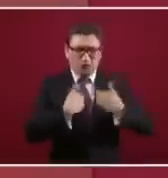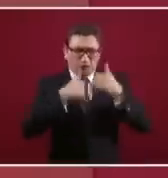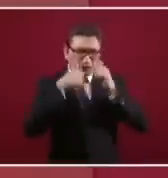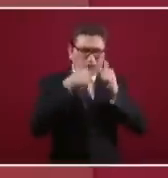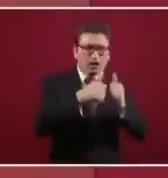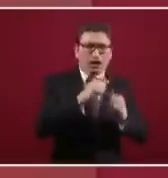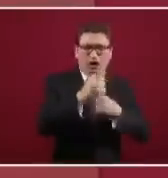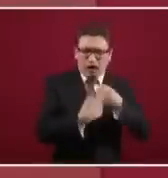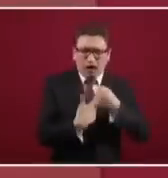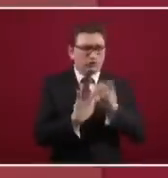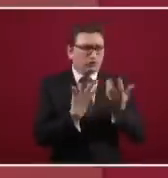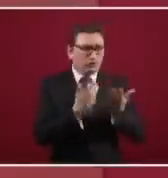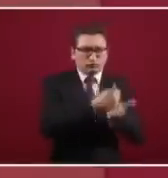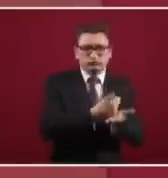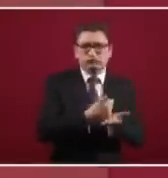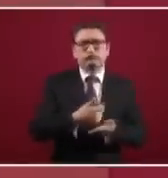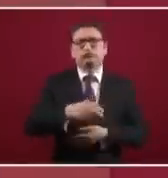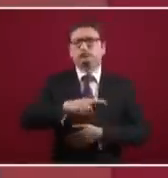Además,